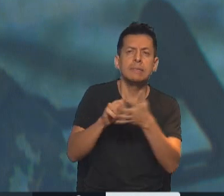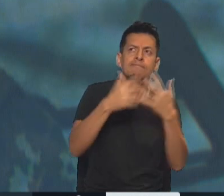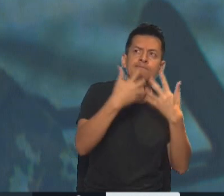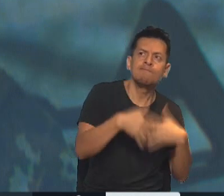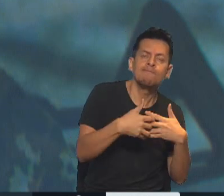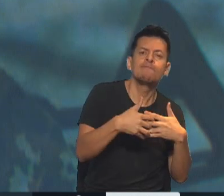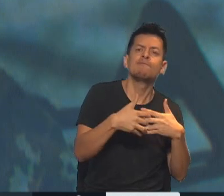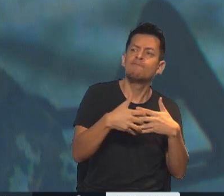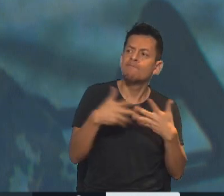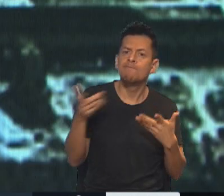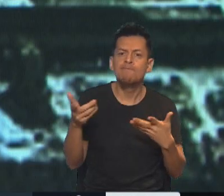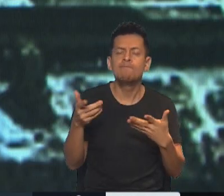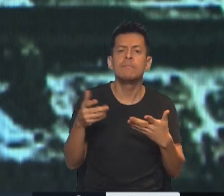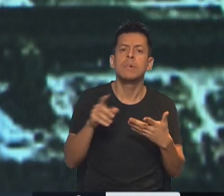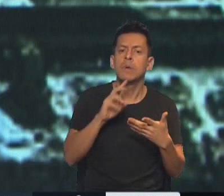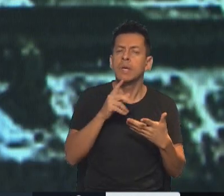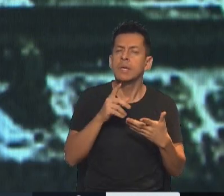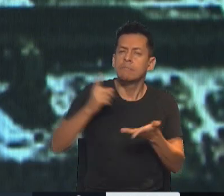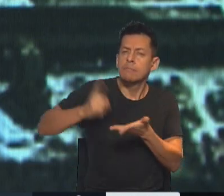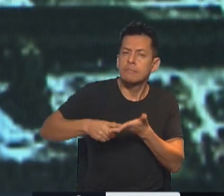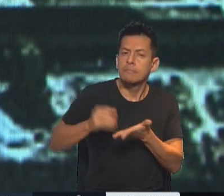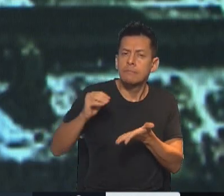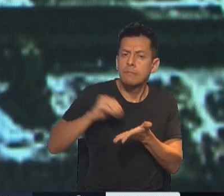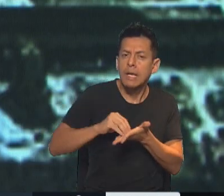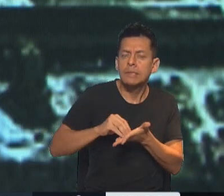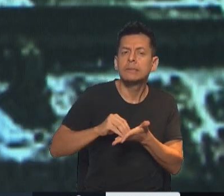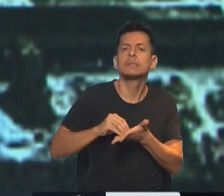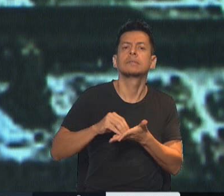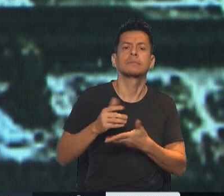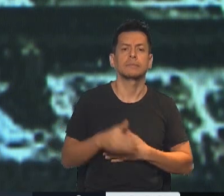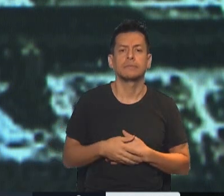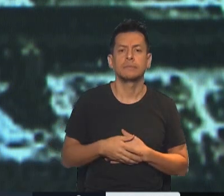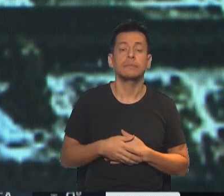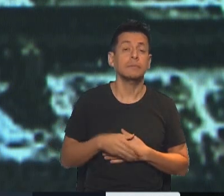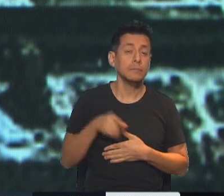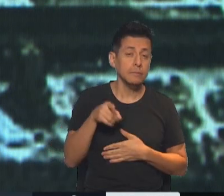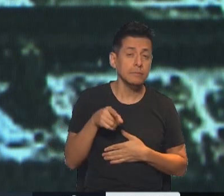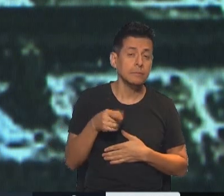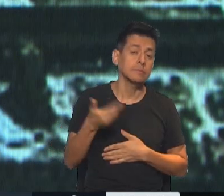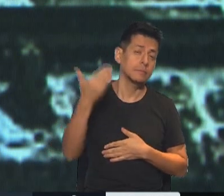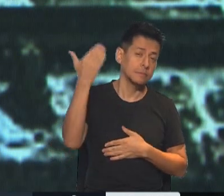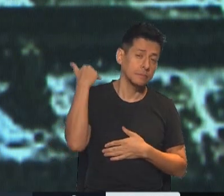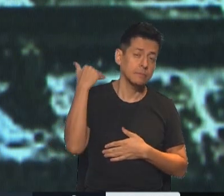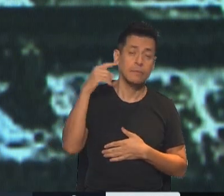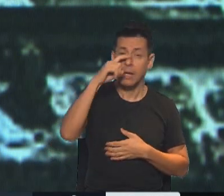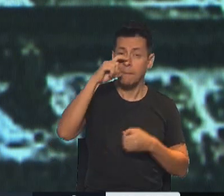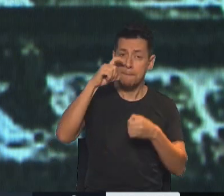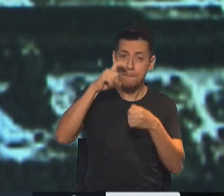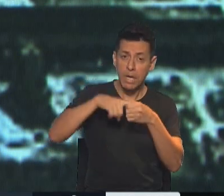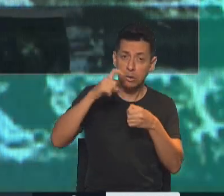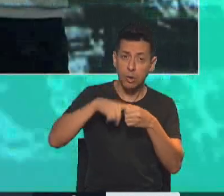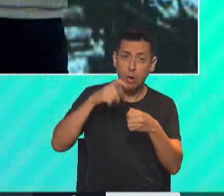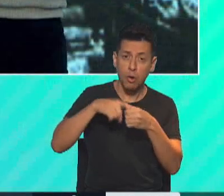este embargo sin más que nuevas medidas es un nuevo intento porque ese ya que el embargo petrolero que